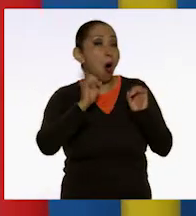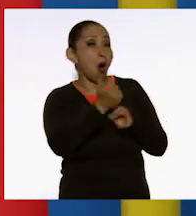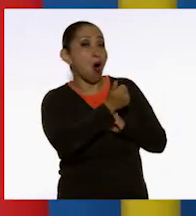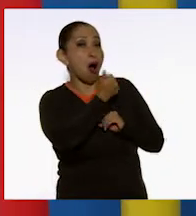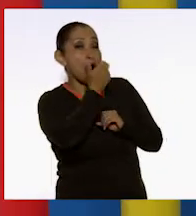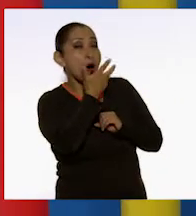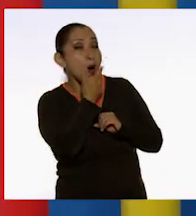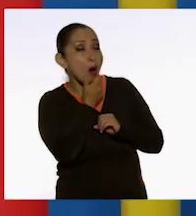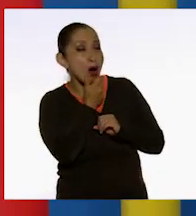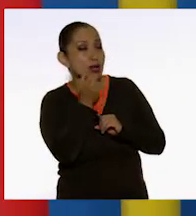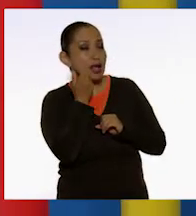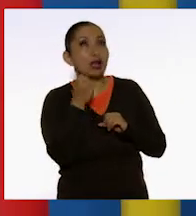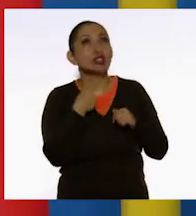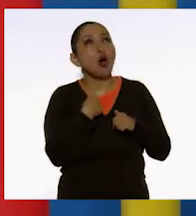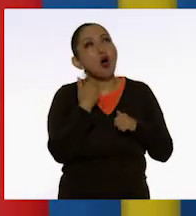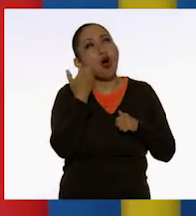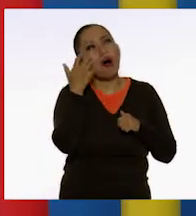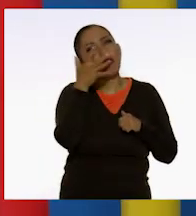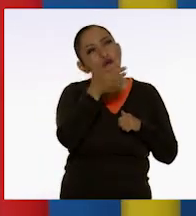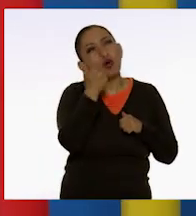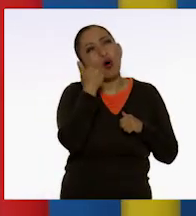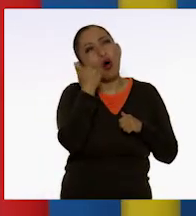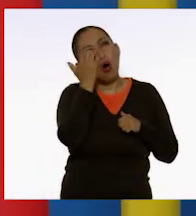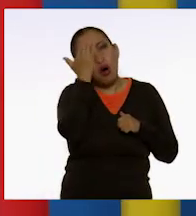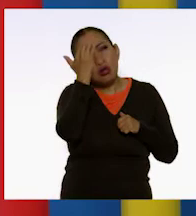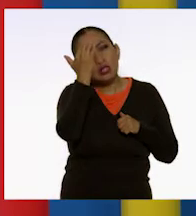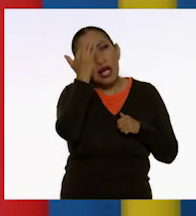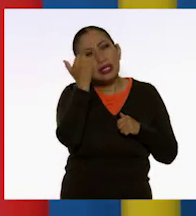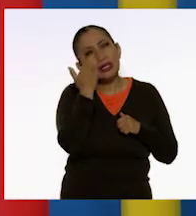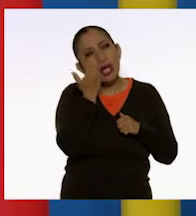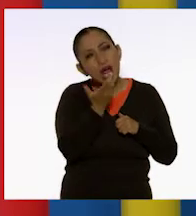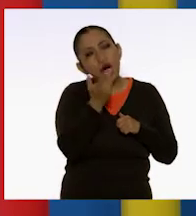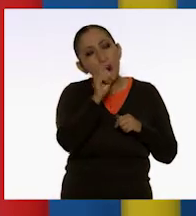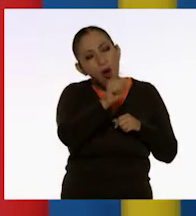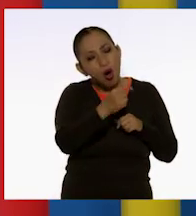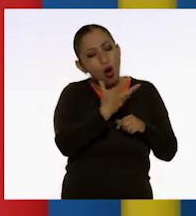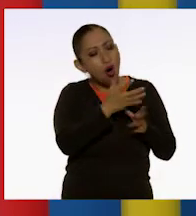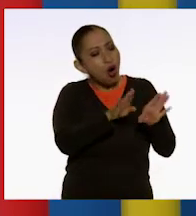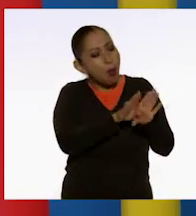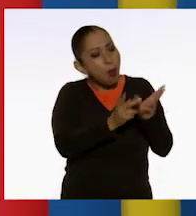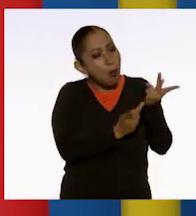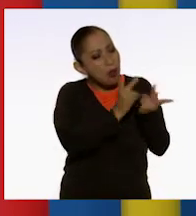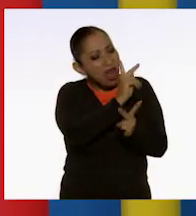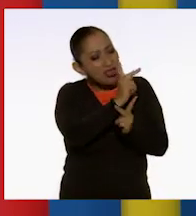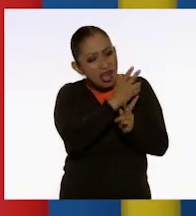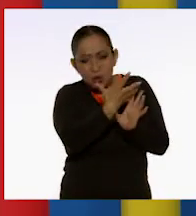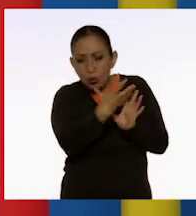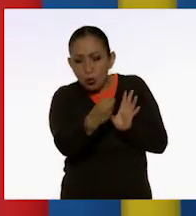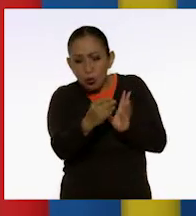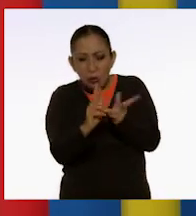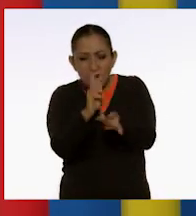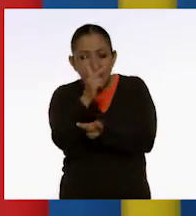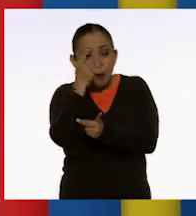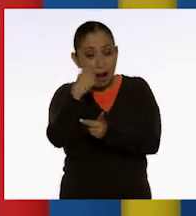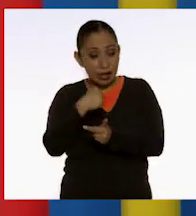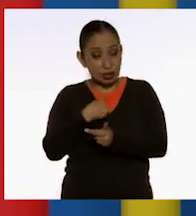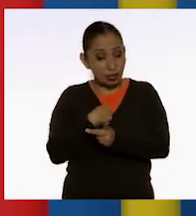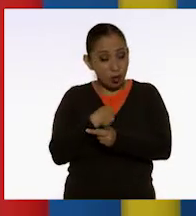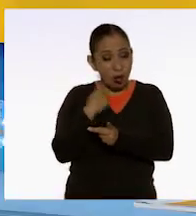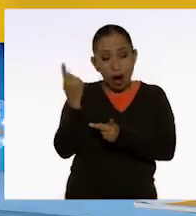decir: tengo la expectativa de conocer más sobre la reproducción de las plantas para elaborar un huerto